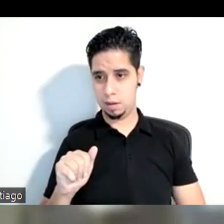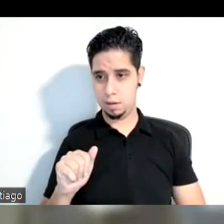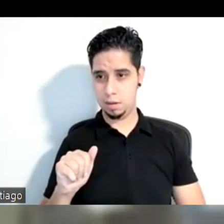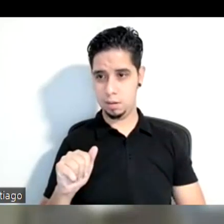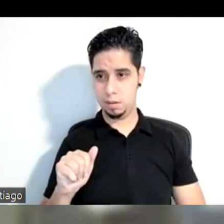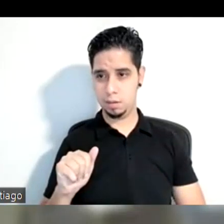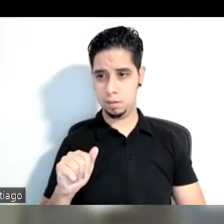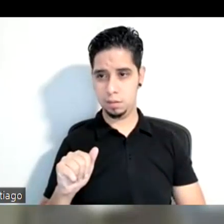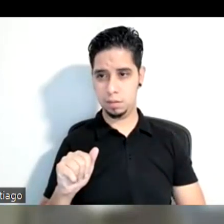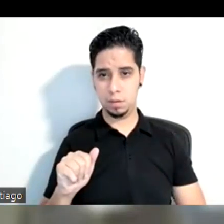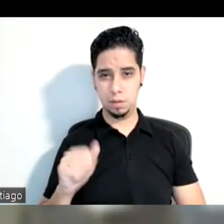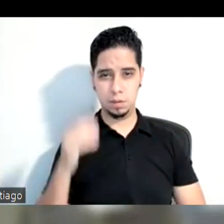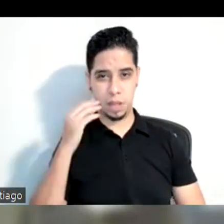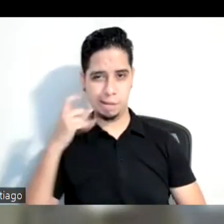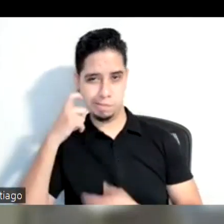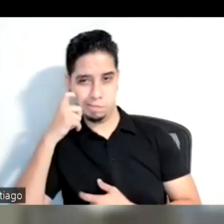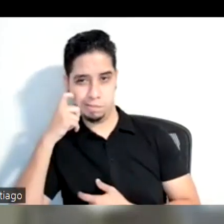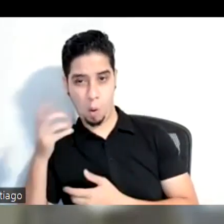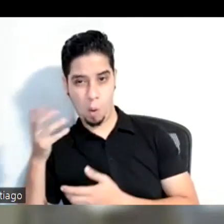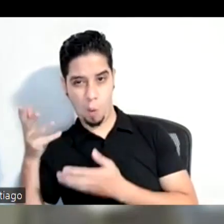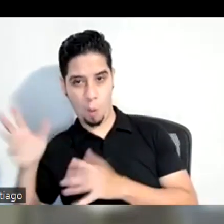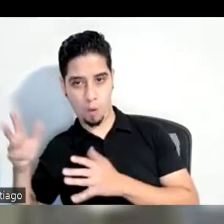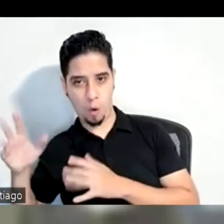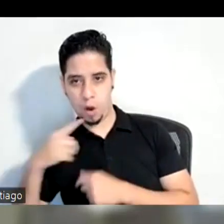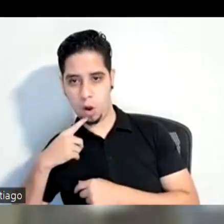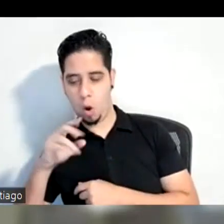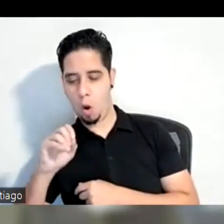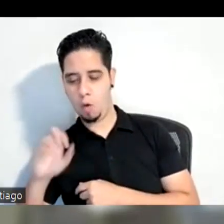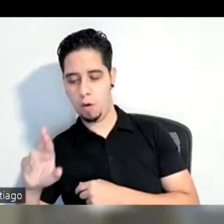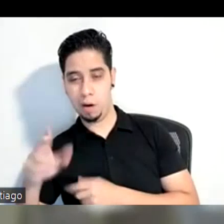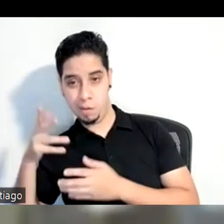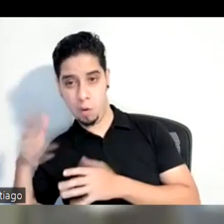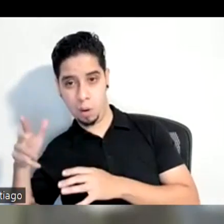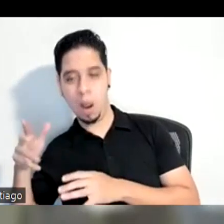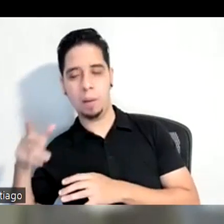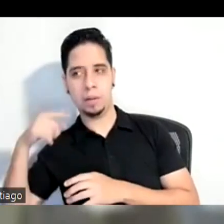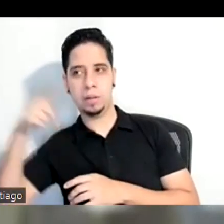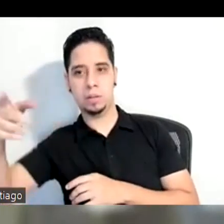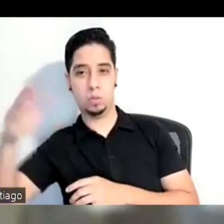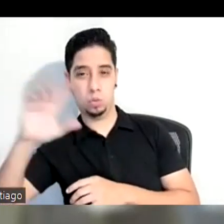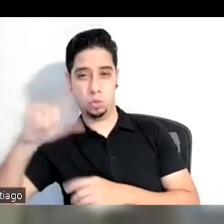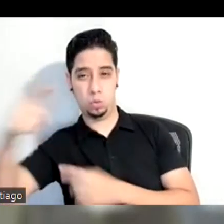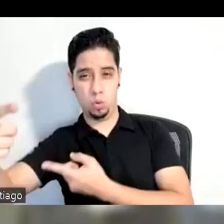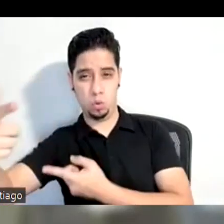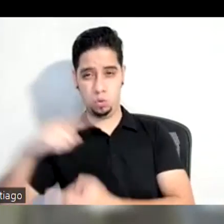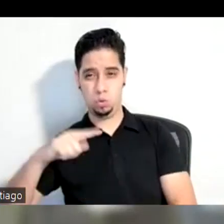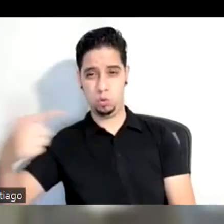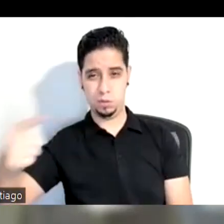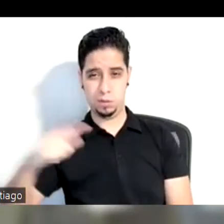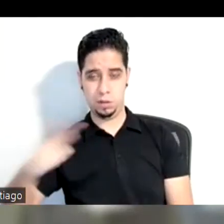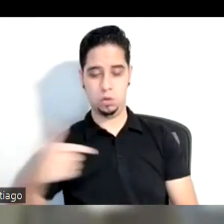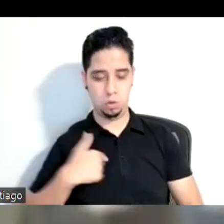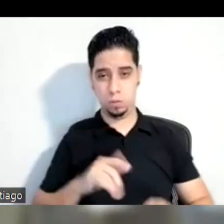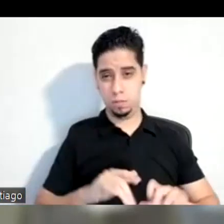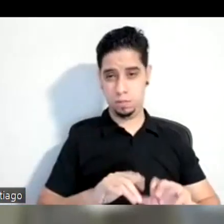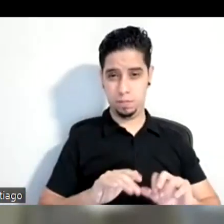over, ¿verdad? O 10-4, pues acá tú tenías que poner GA, que significa go ahead. O sea, yo terminaba de escribir, tenía que